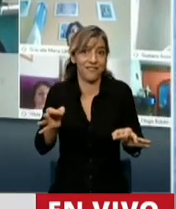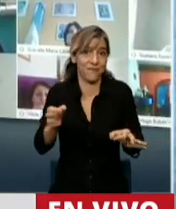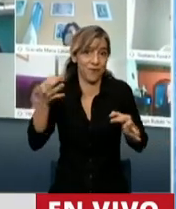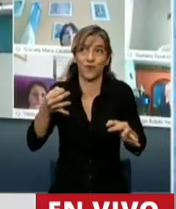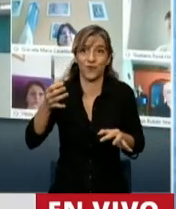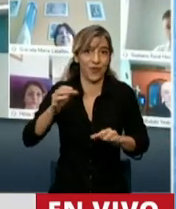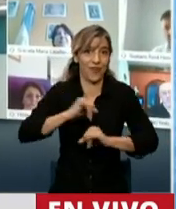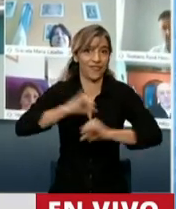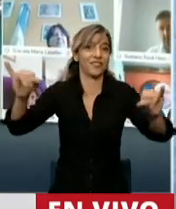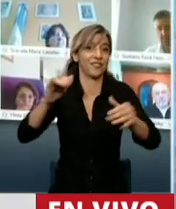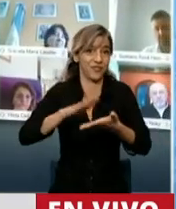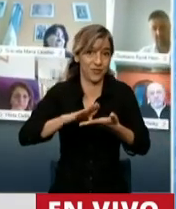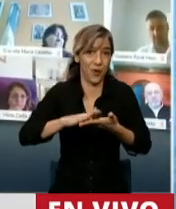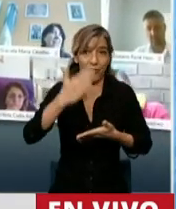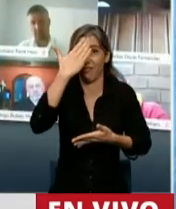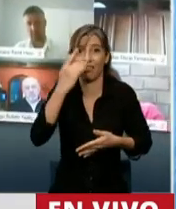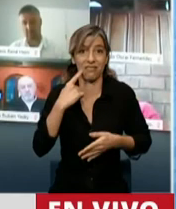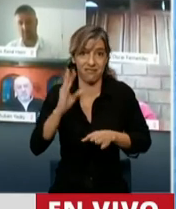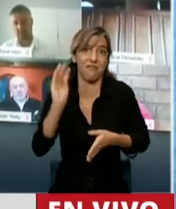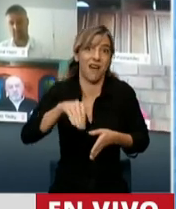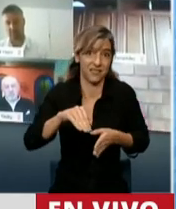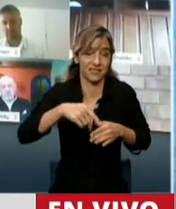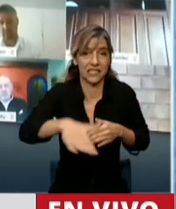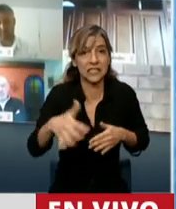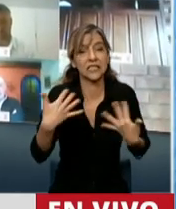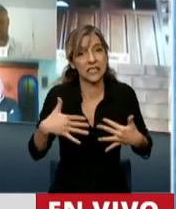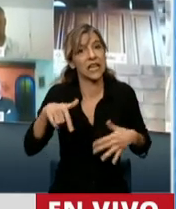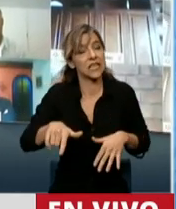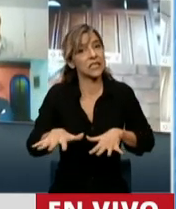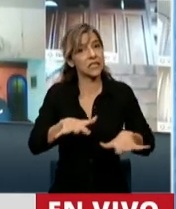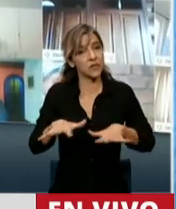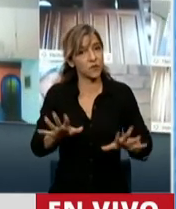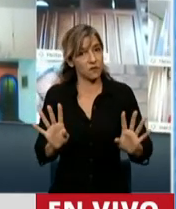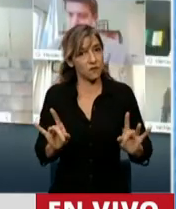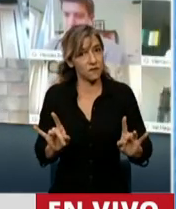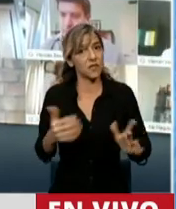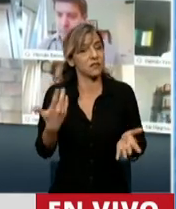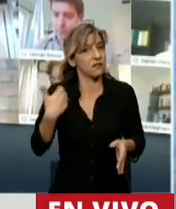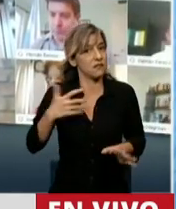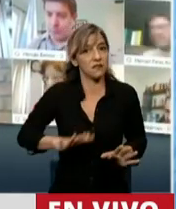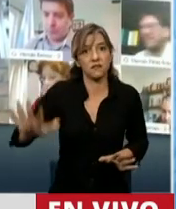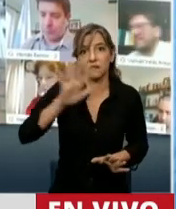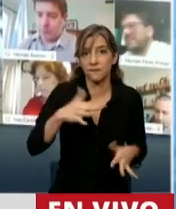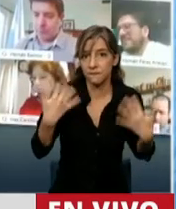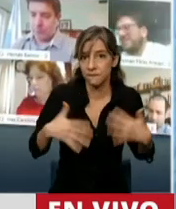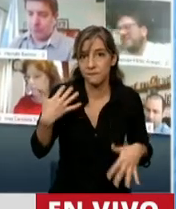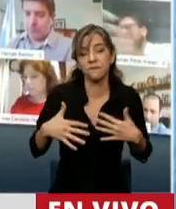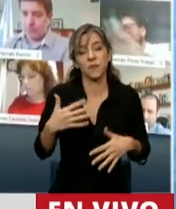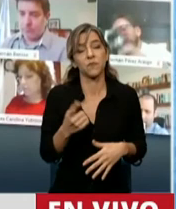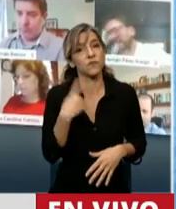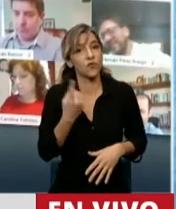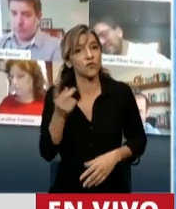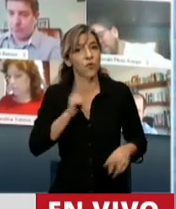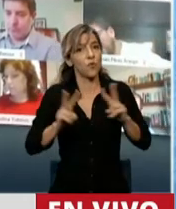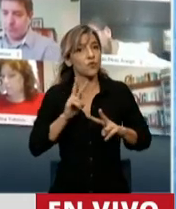muy largo y muy agobiante y con mucha angustia para muchos sectores de la Argentina, pero que empezamos a encontrar de la política una forma de